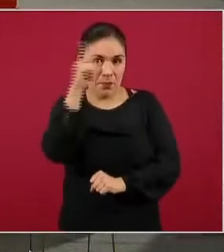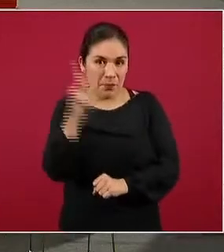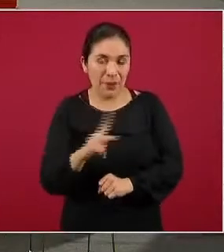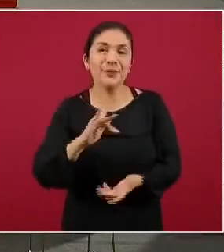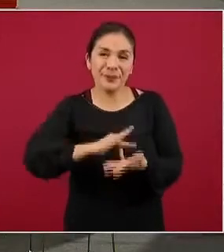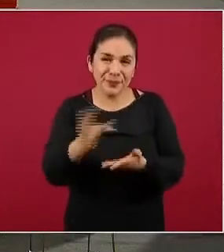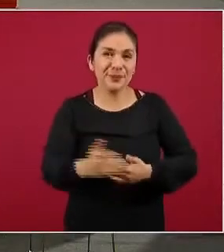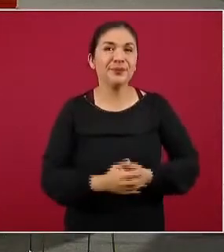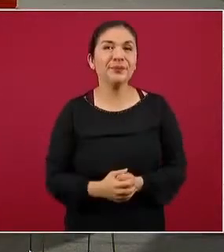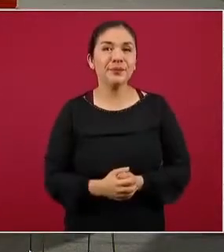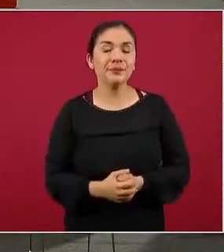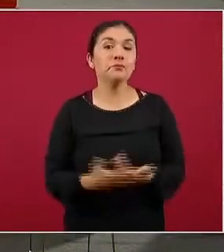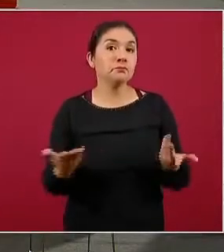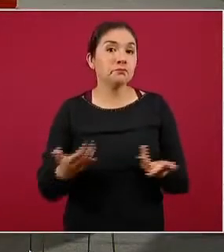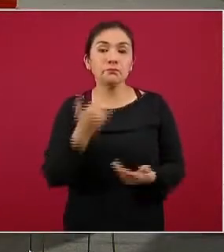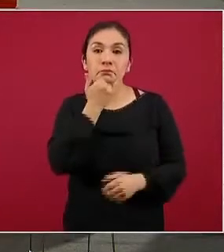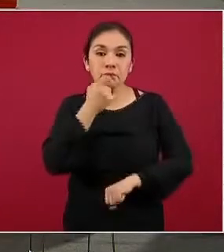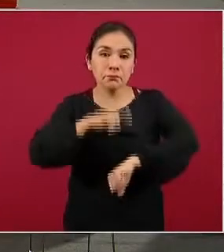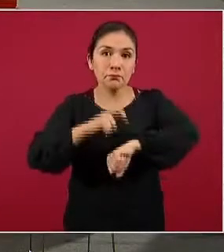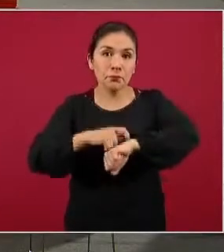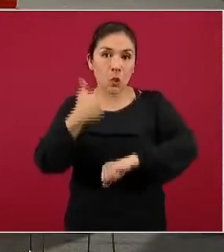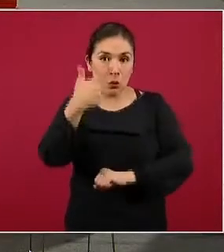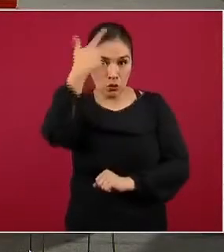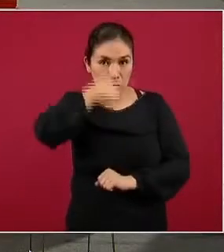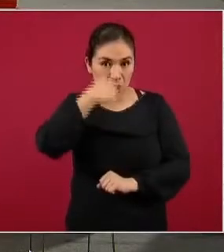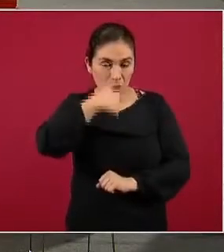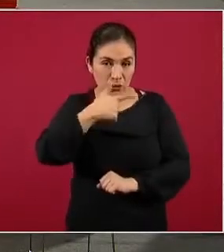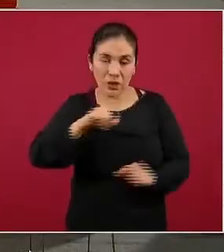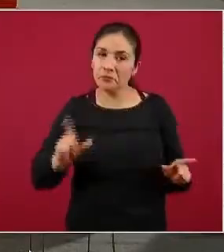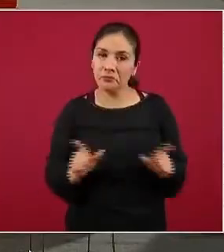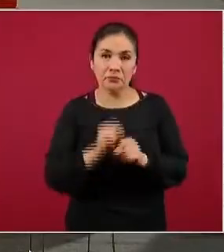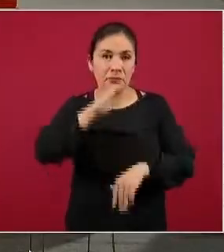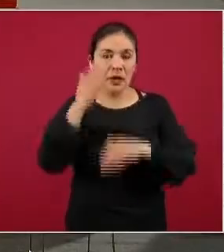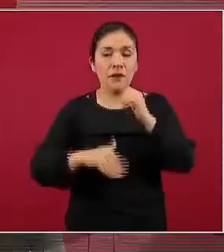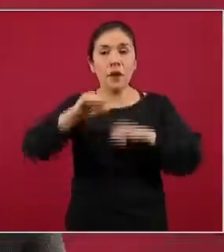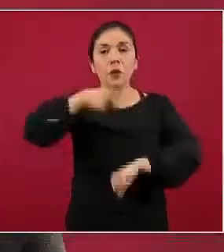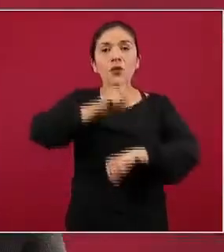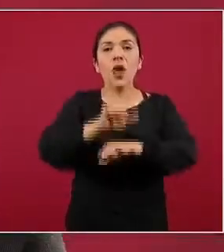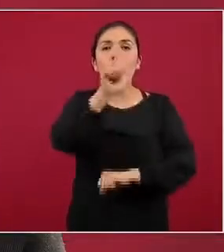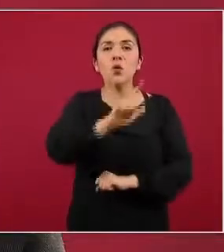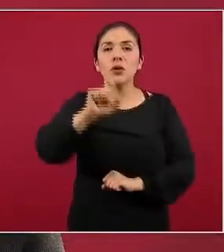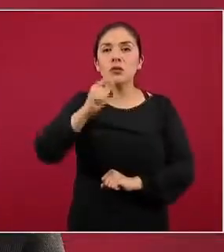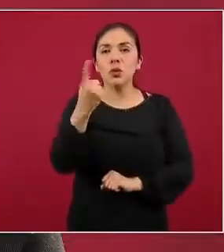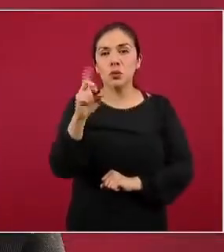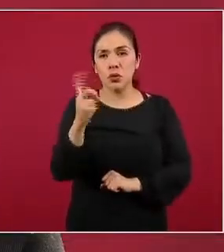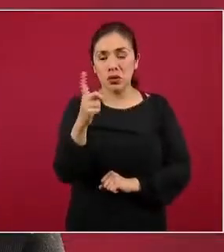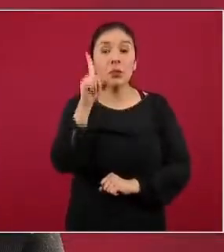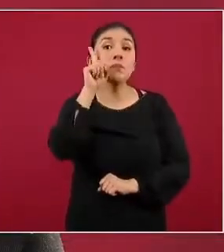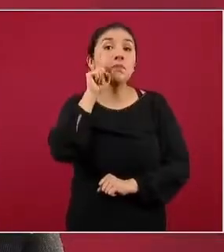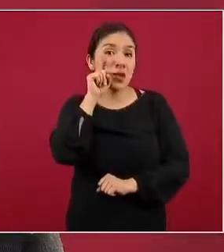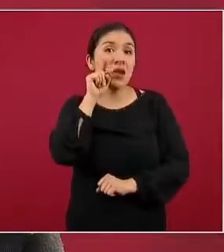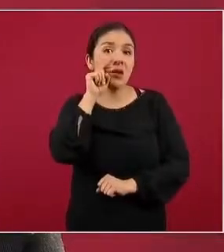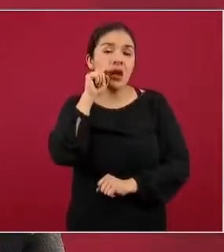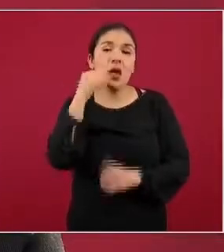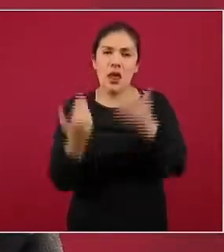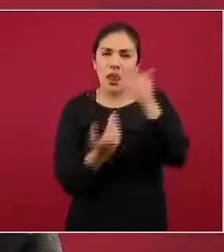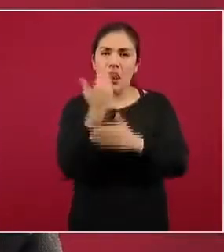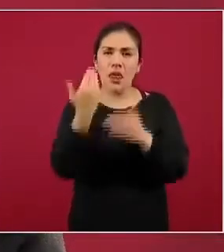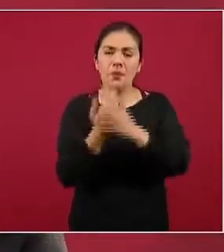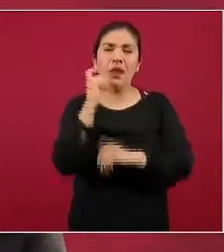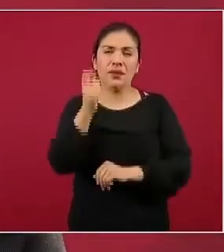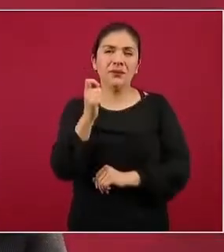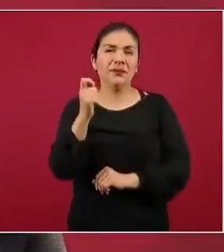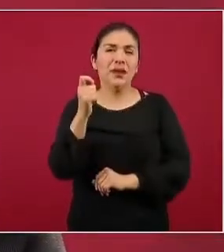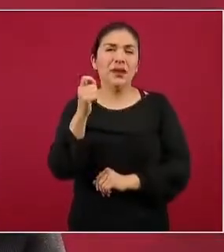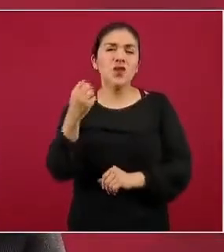Muchas gracias. Pues son las 20 horas y aquí terminamos, es lunes 21 de diciembre. Mañana tendremos en la mañana el pulso de la